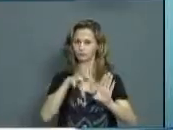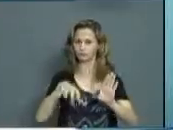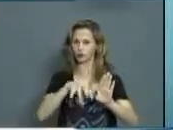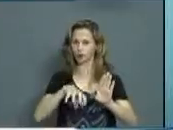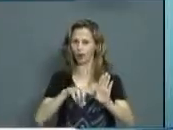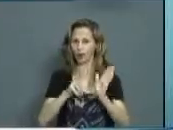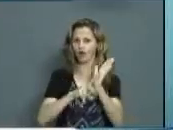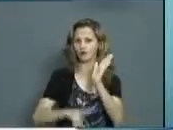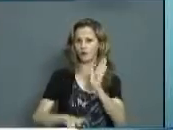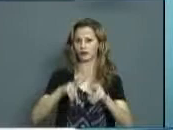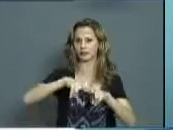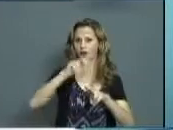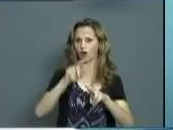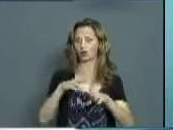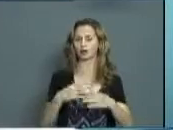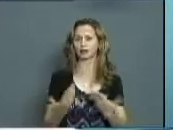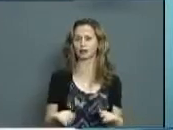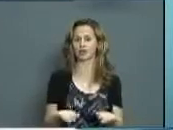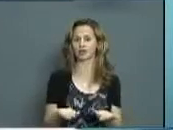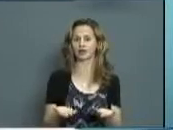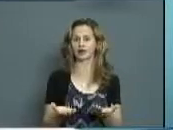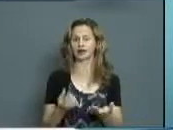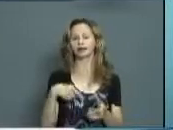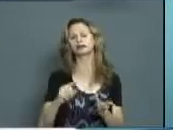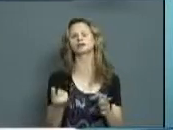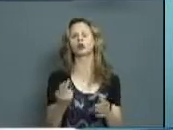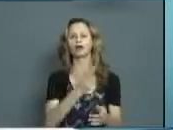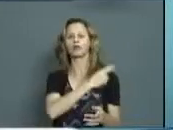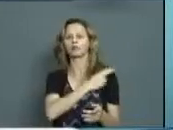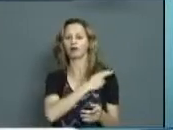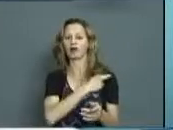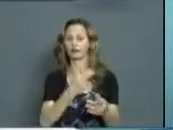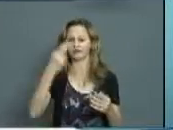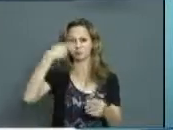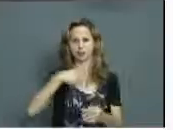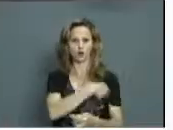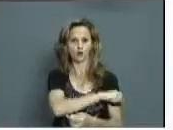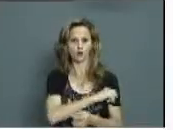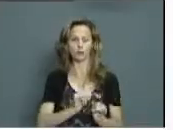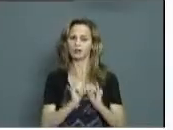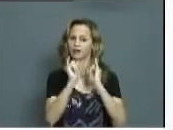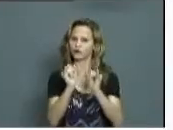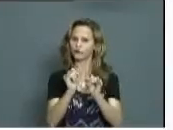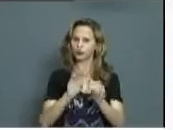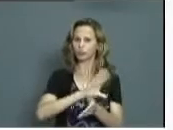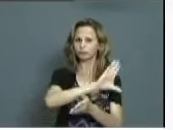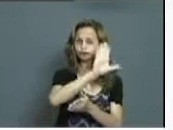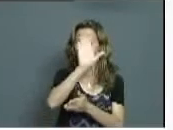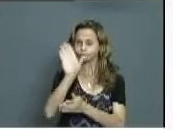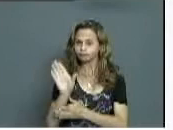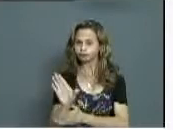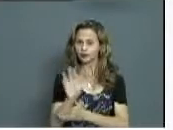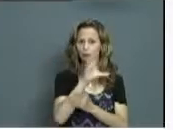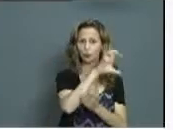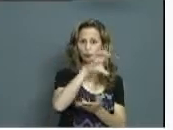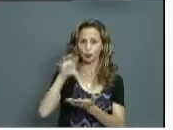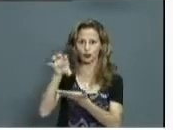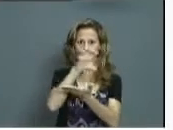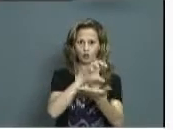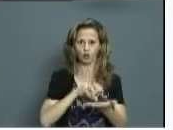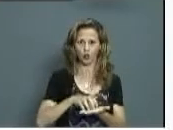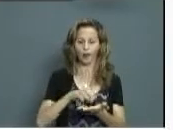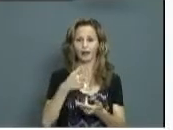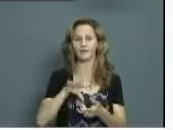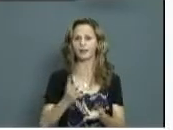como siempre agradezco a Gisela de los Reyes desde el puesto de mando de salud pública por brindarnos esta información. Aquí vemos la distribución de cada uno de los